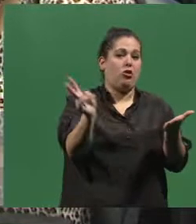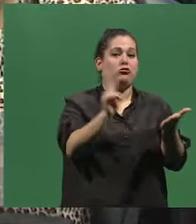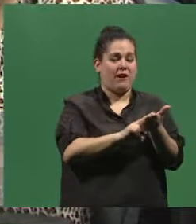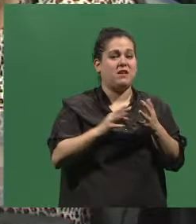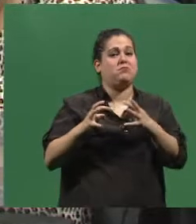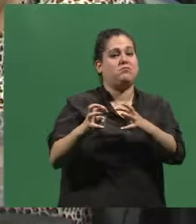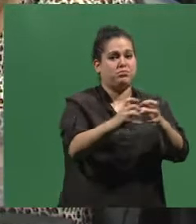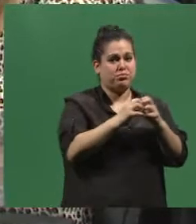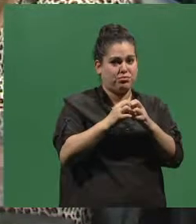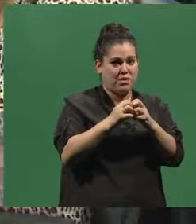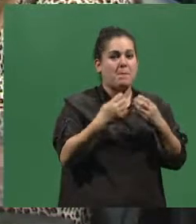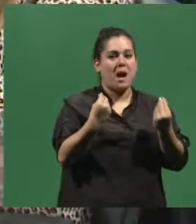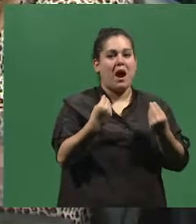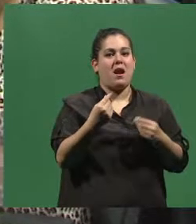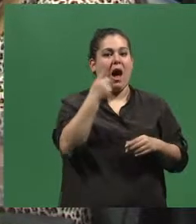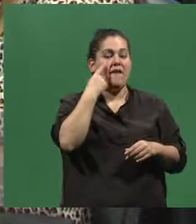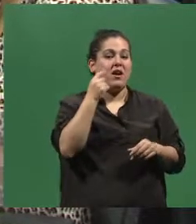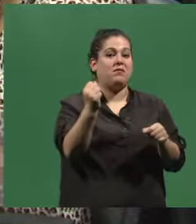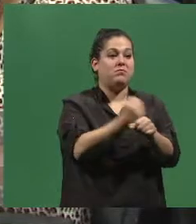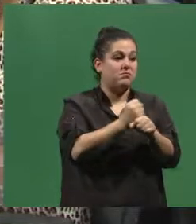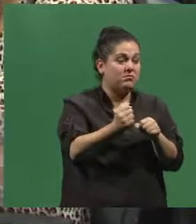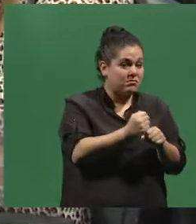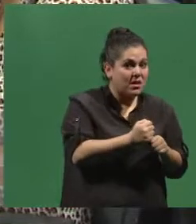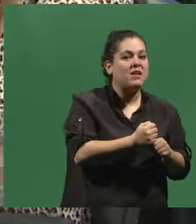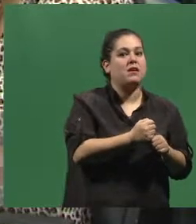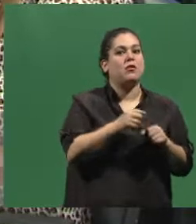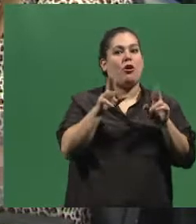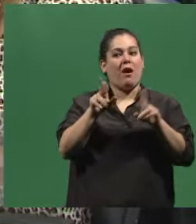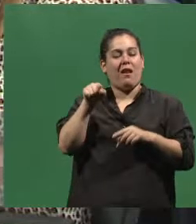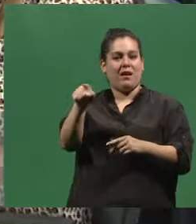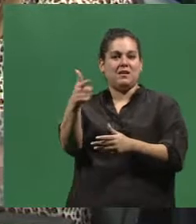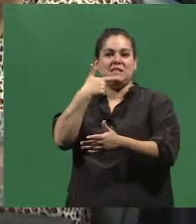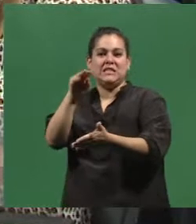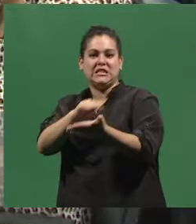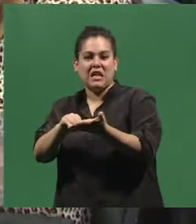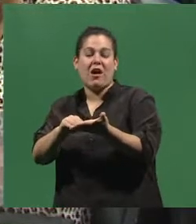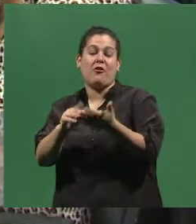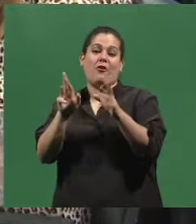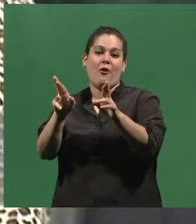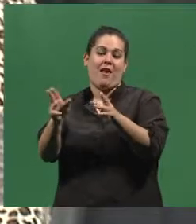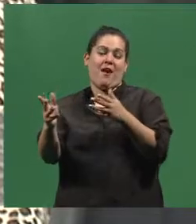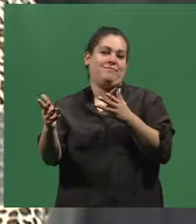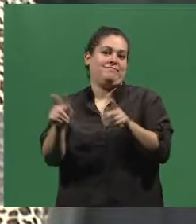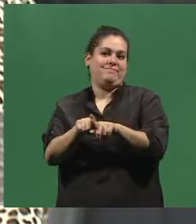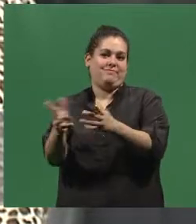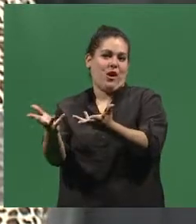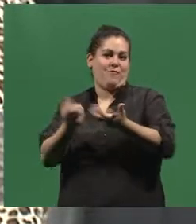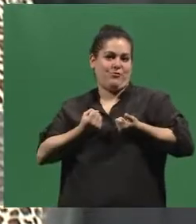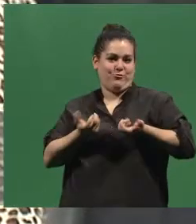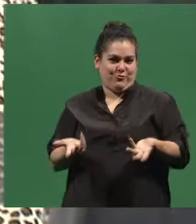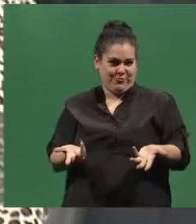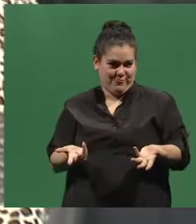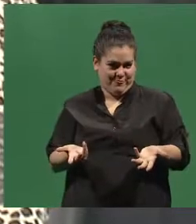dar tratamiento para tener media sanción y esta vez sí el Senado nos acompañe en